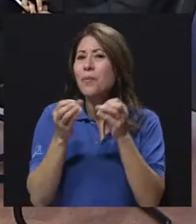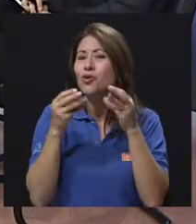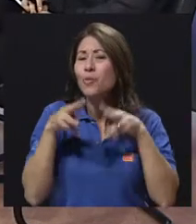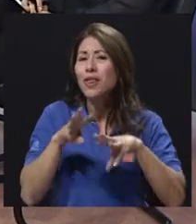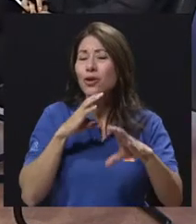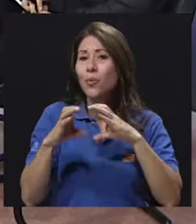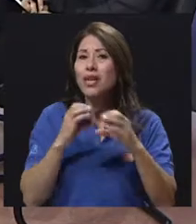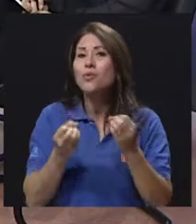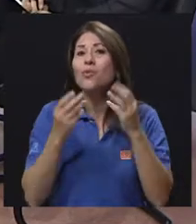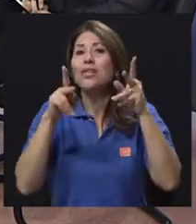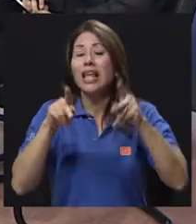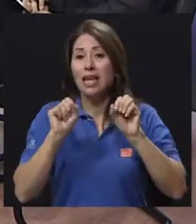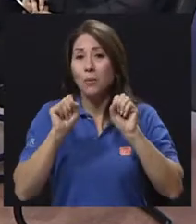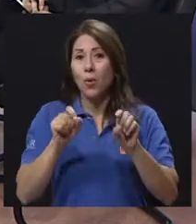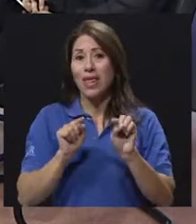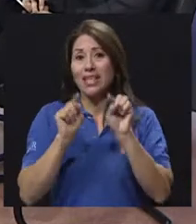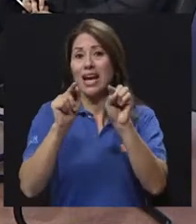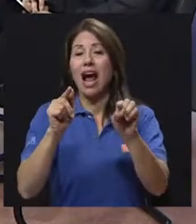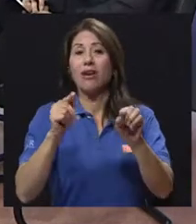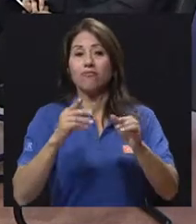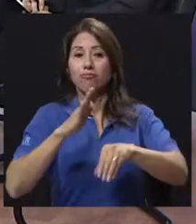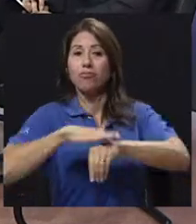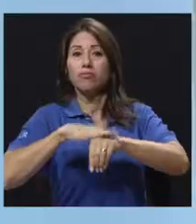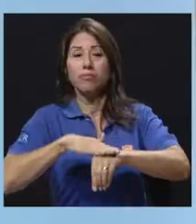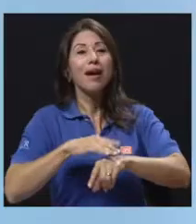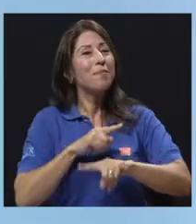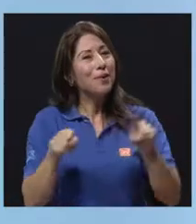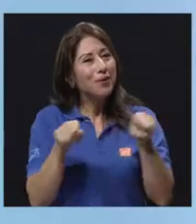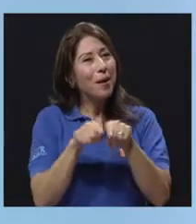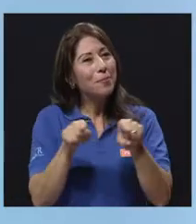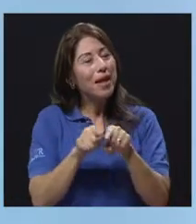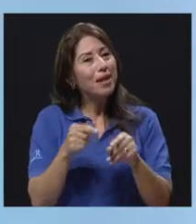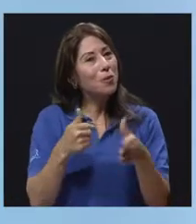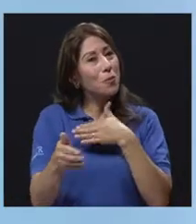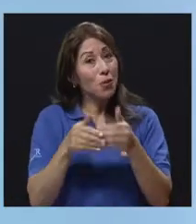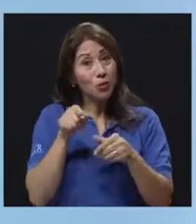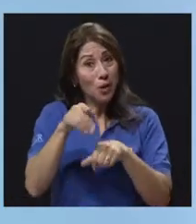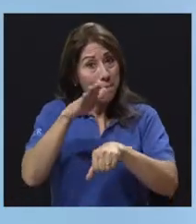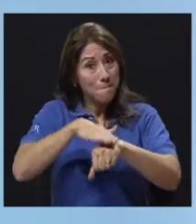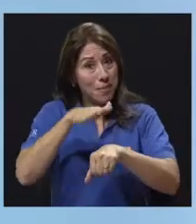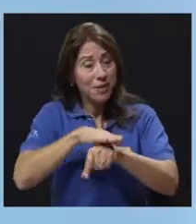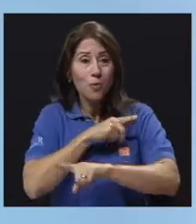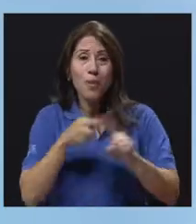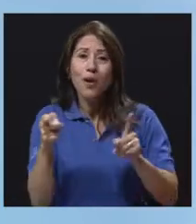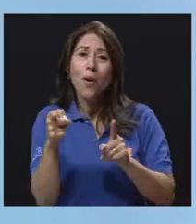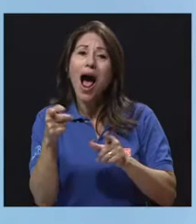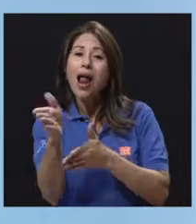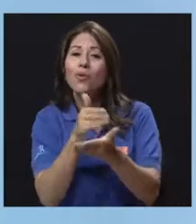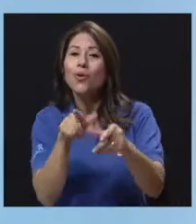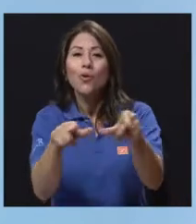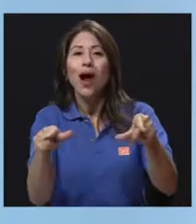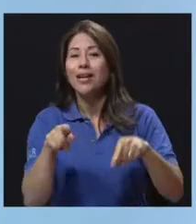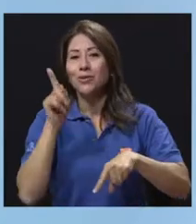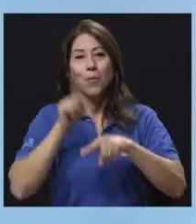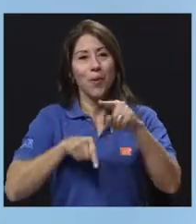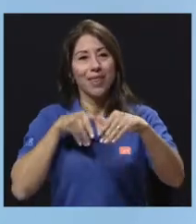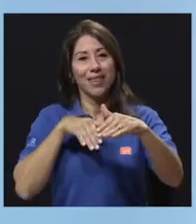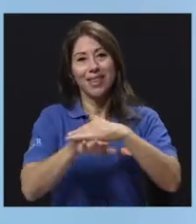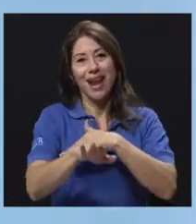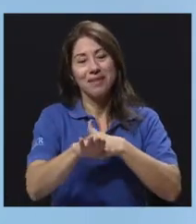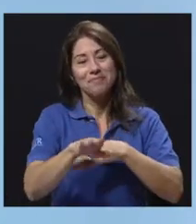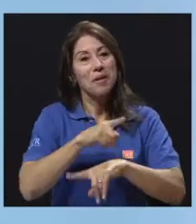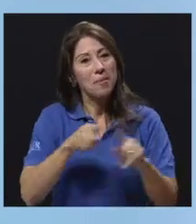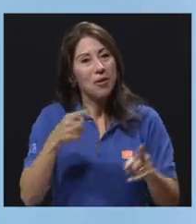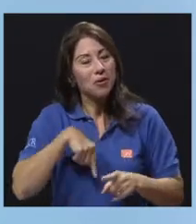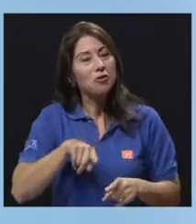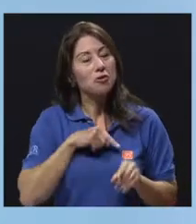de acreditación, digamos, aunque estés acreditado, hay ciertas zonas en las que igual no puedes entrar, solo cierto tipo de prensa. Entonces, pues ahí nos